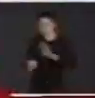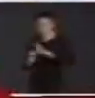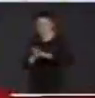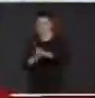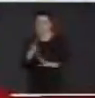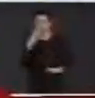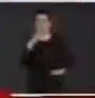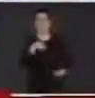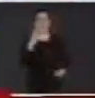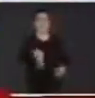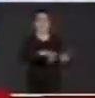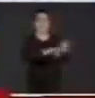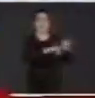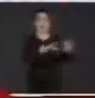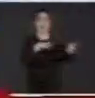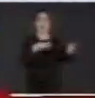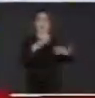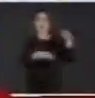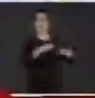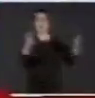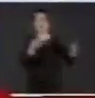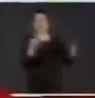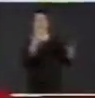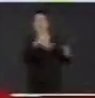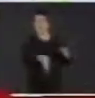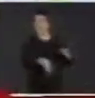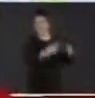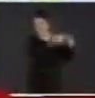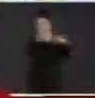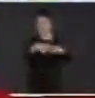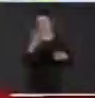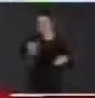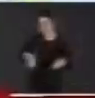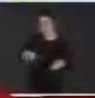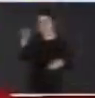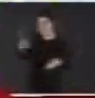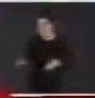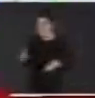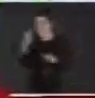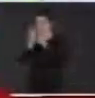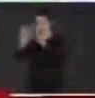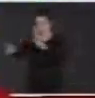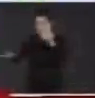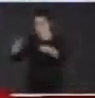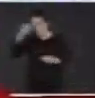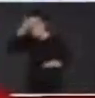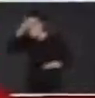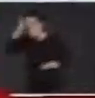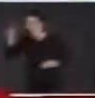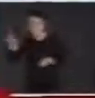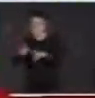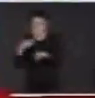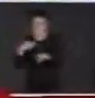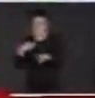suelo hacer. Morderle un huevo a mi vecino como me hizo el perro de él. Con el vudú